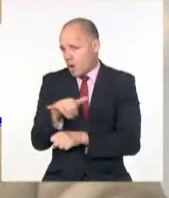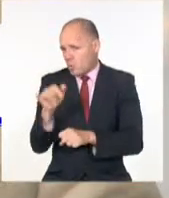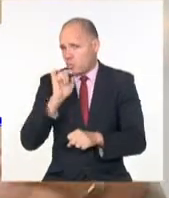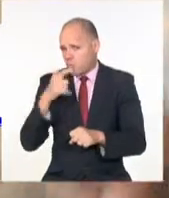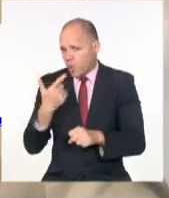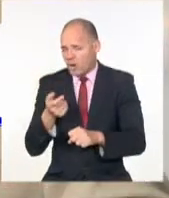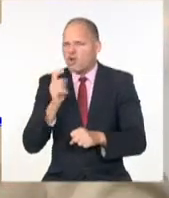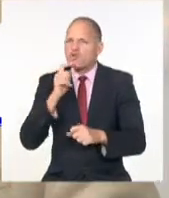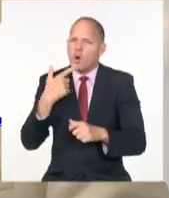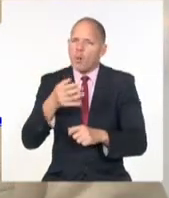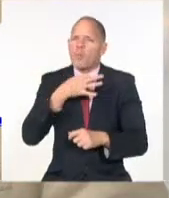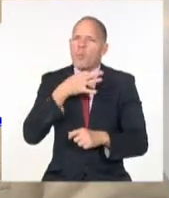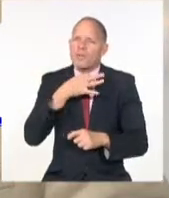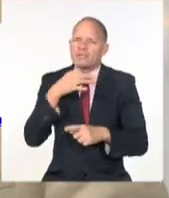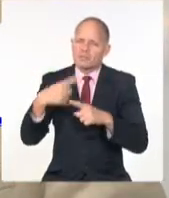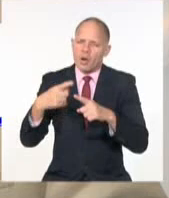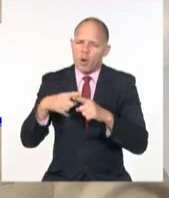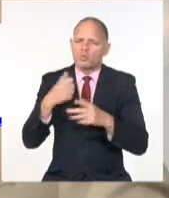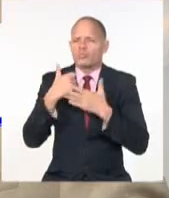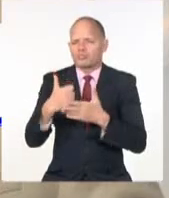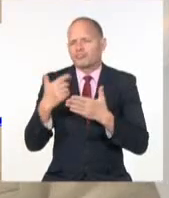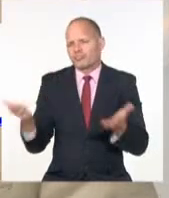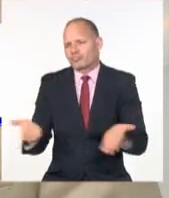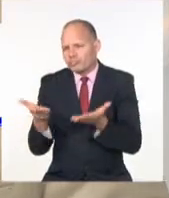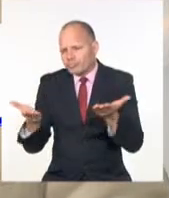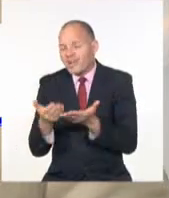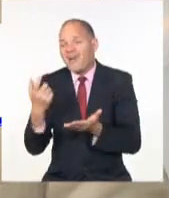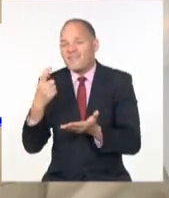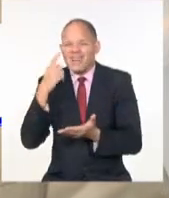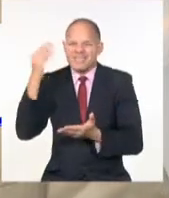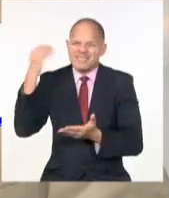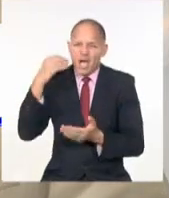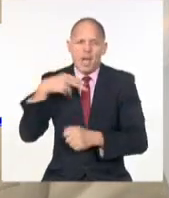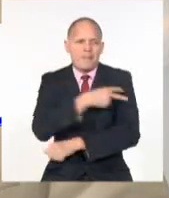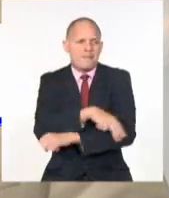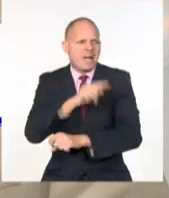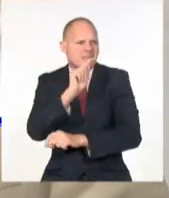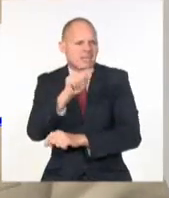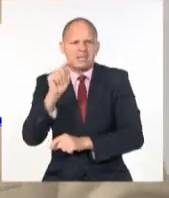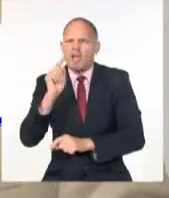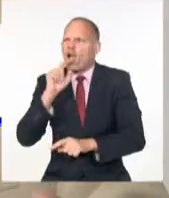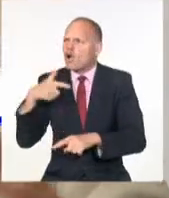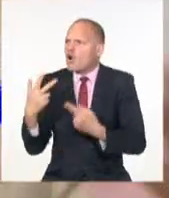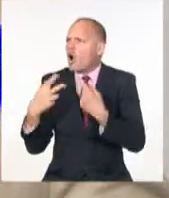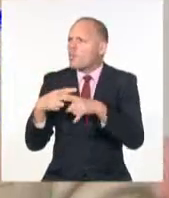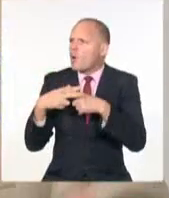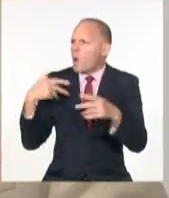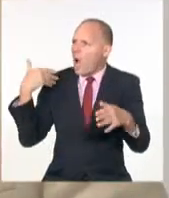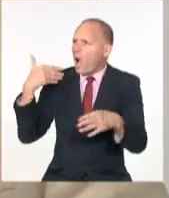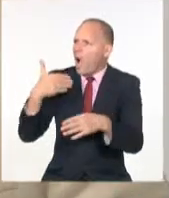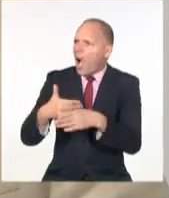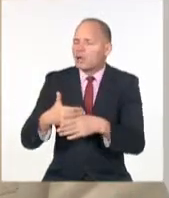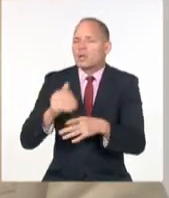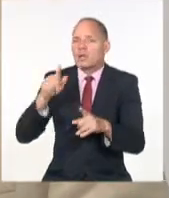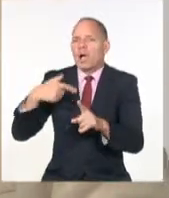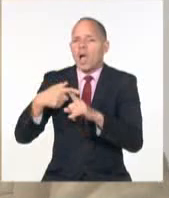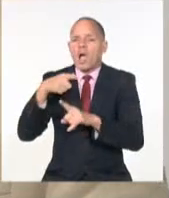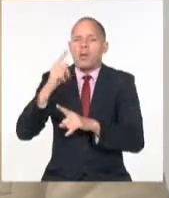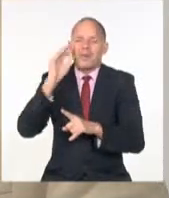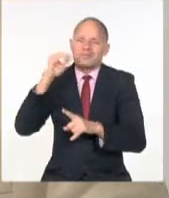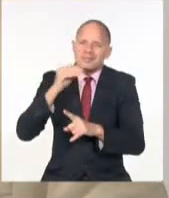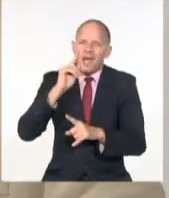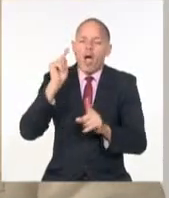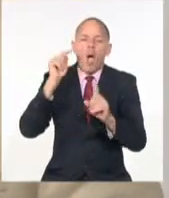nosotros conocer las experiencias de otros países en cómo han venido trabajando todo el tema de los Objetivos de Desarrollo Sostenible